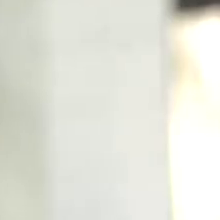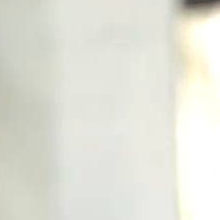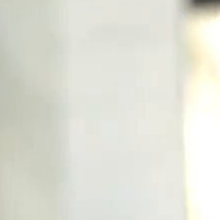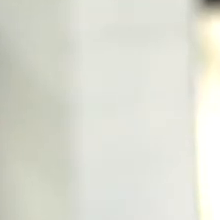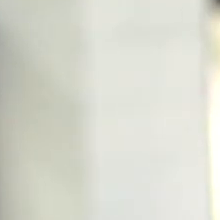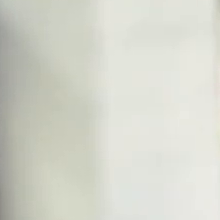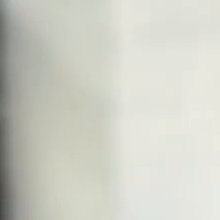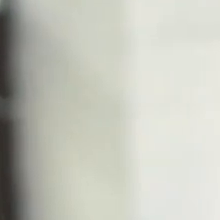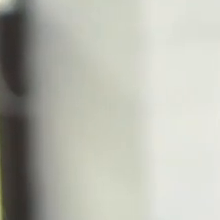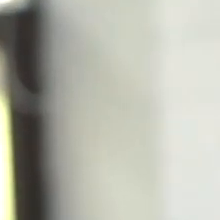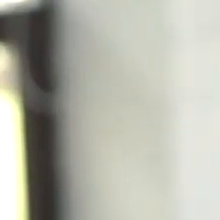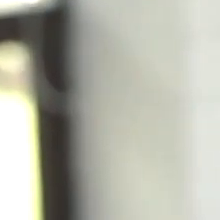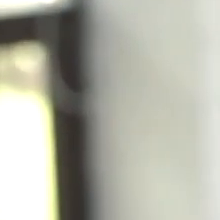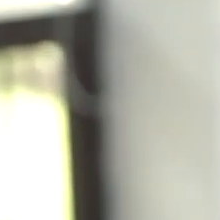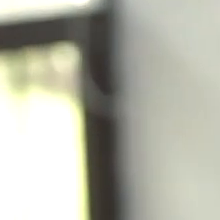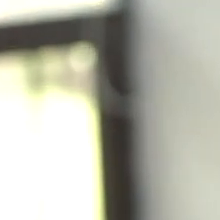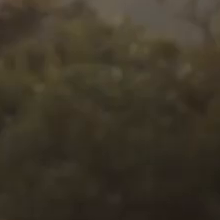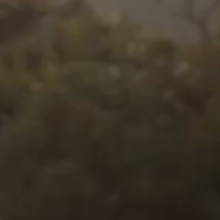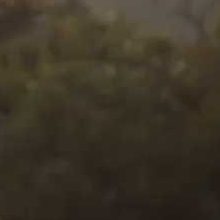conexión